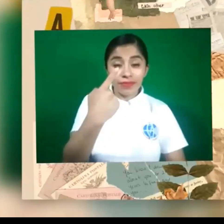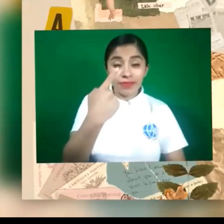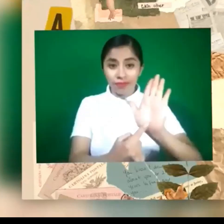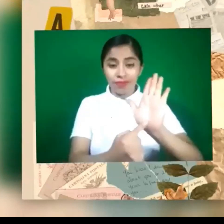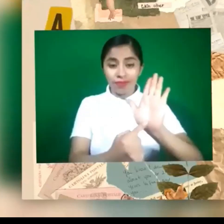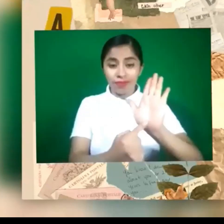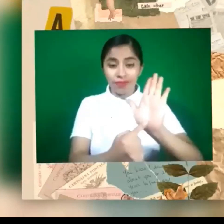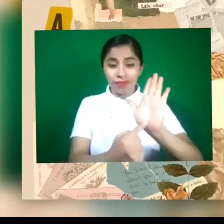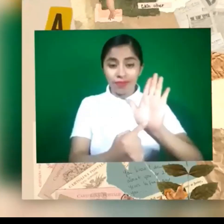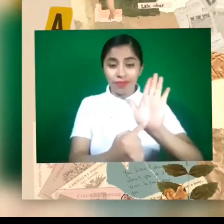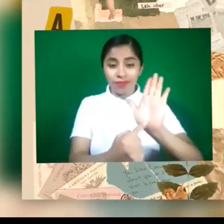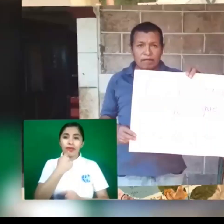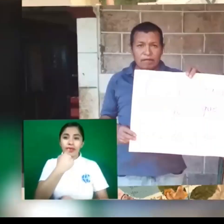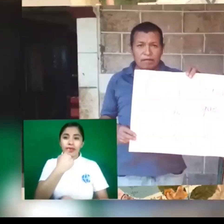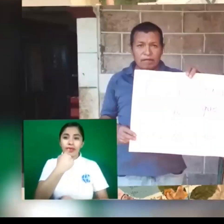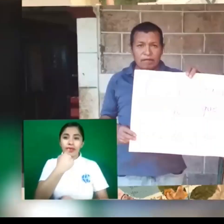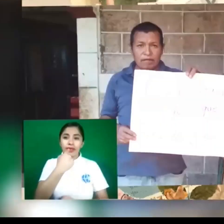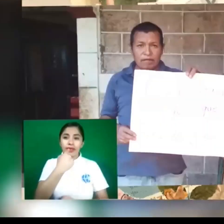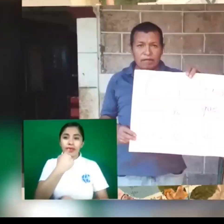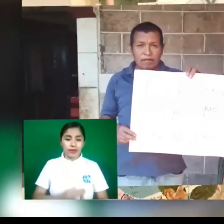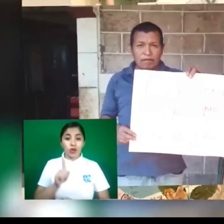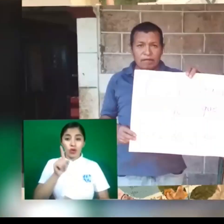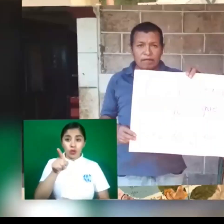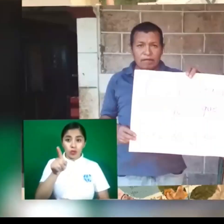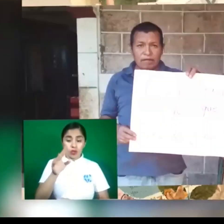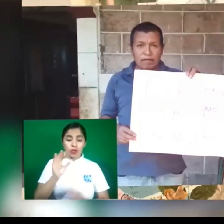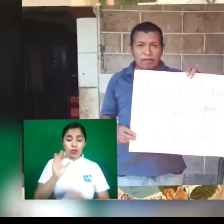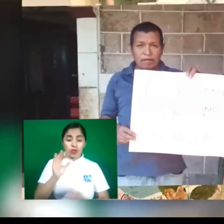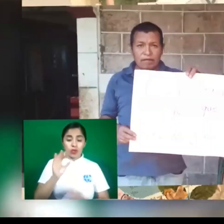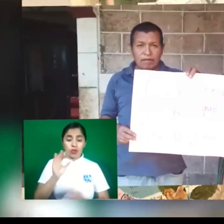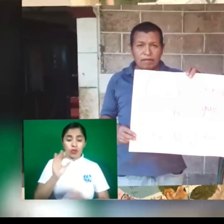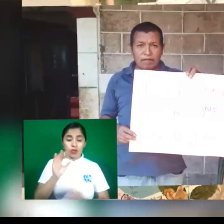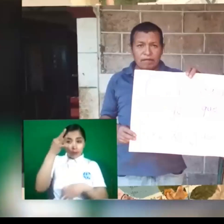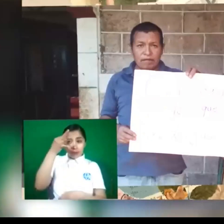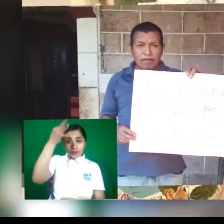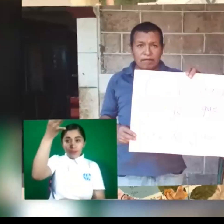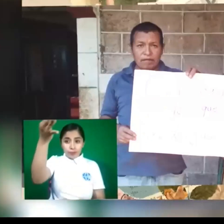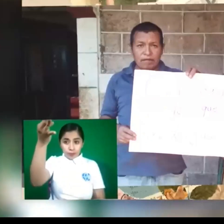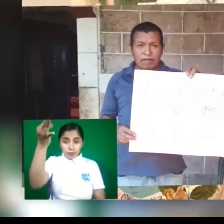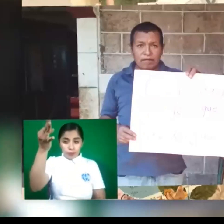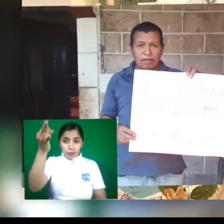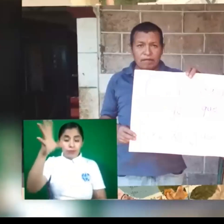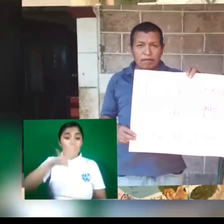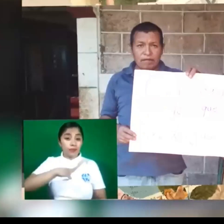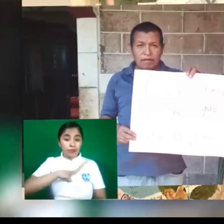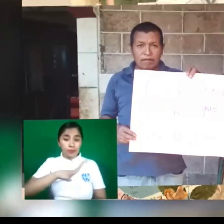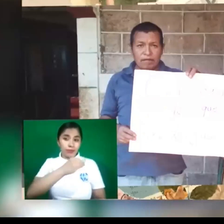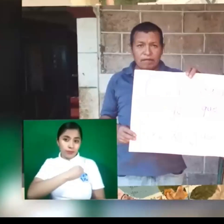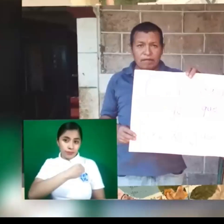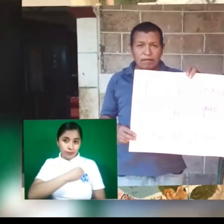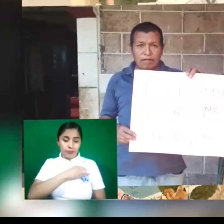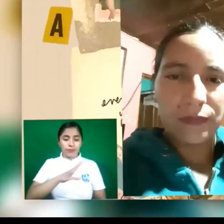Veamos la presentación. Padre de familia posa con sus frases correspondientes. Dice: conseguirás lo que te